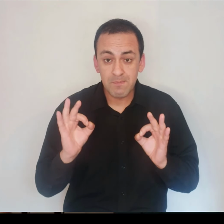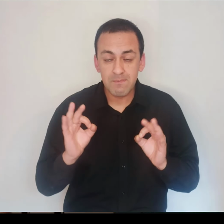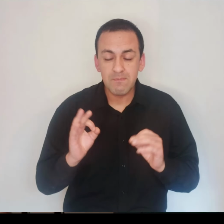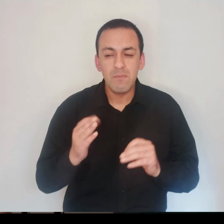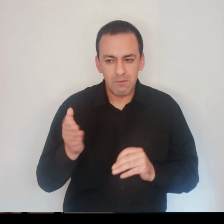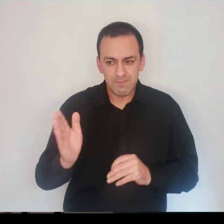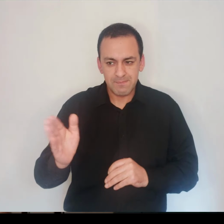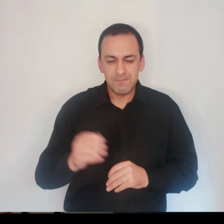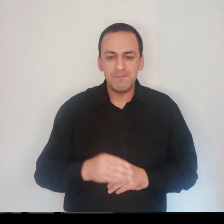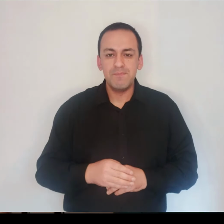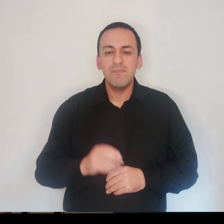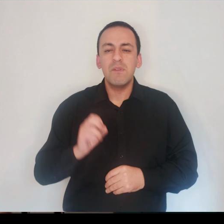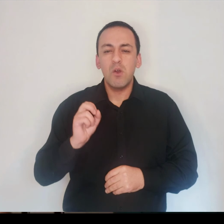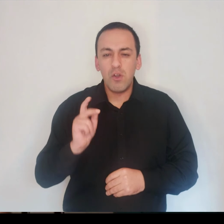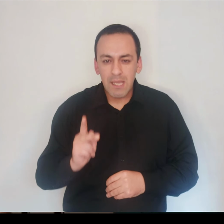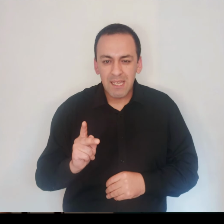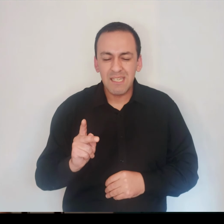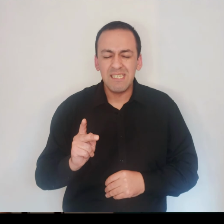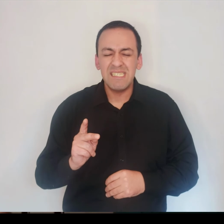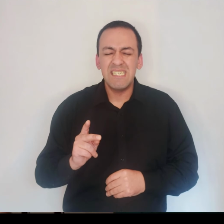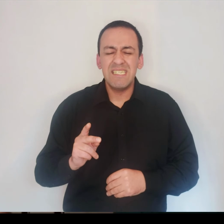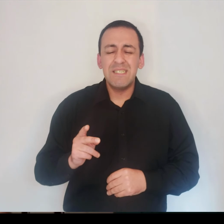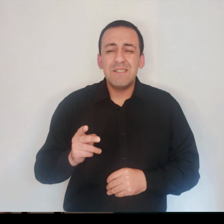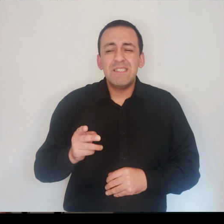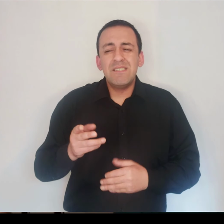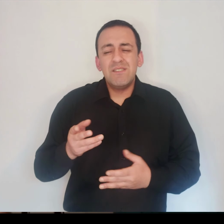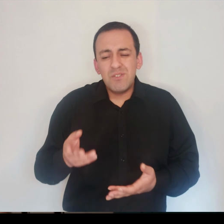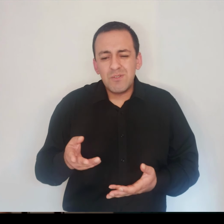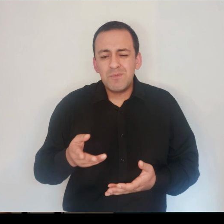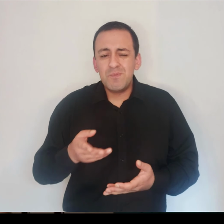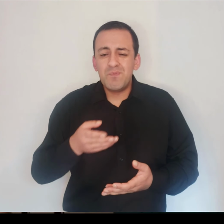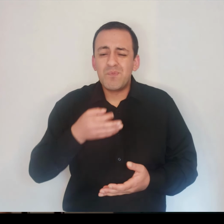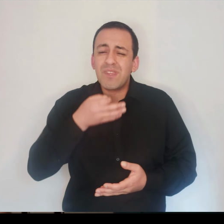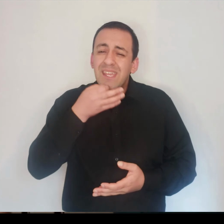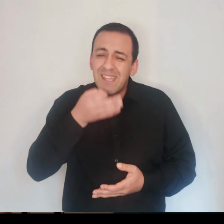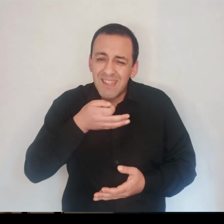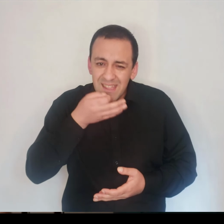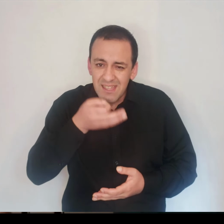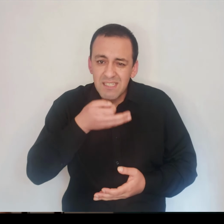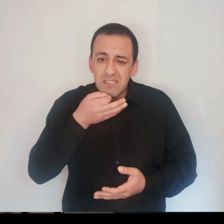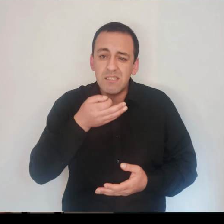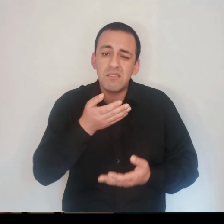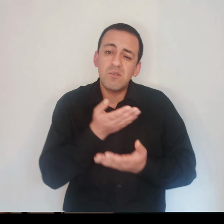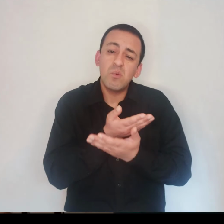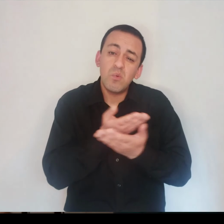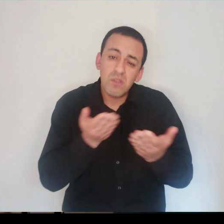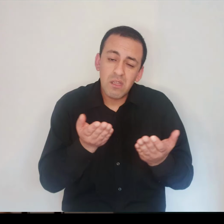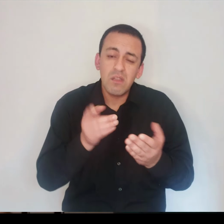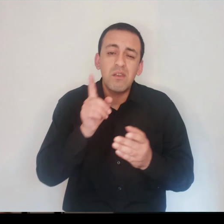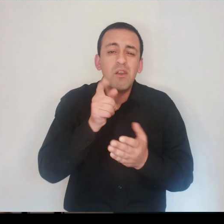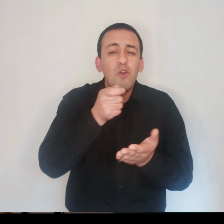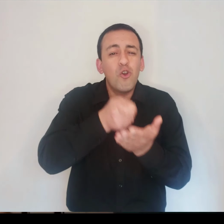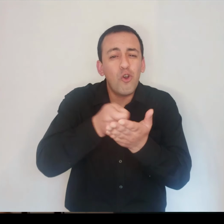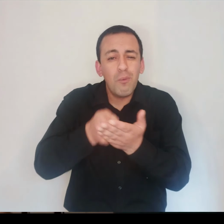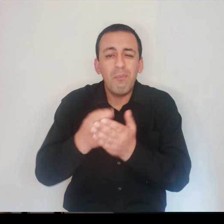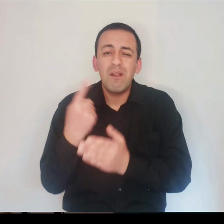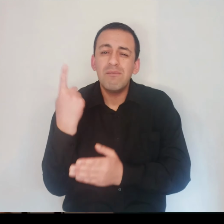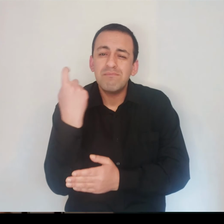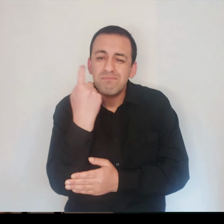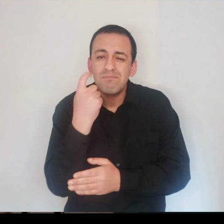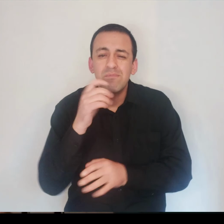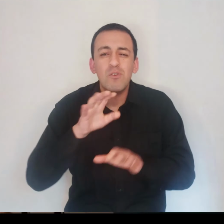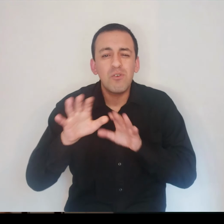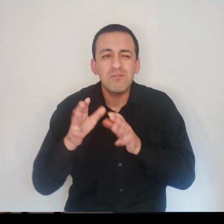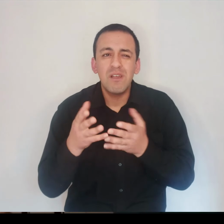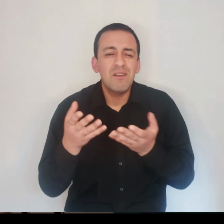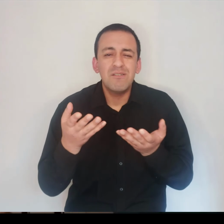sí. Amigo, puedes continuar. Ok, entonces, sí. Solo me gustaría decirles a todos los que todavía compran cosméticos probados